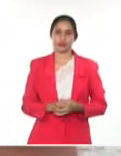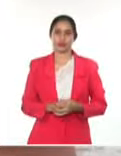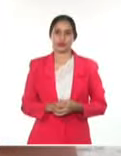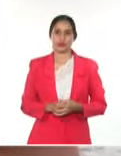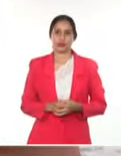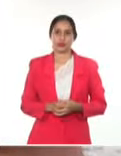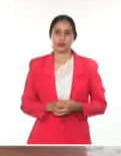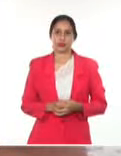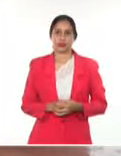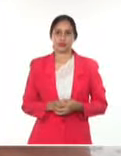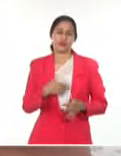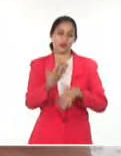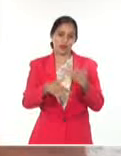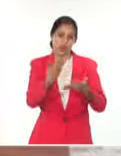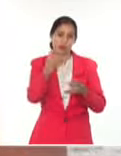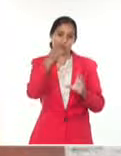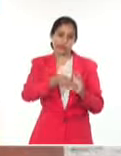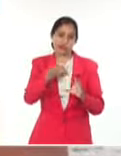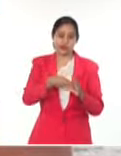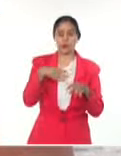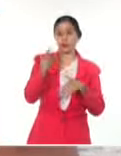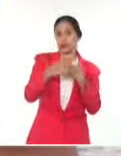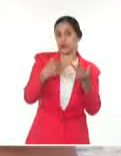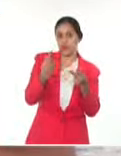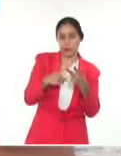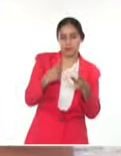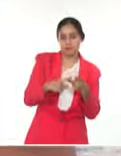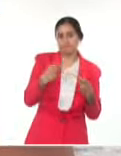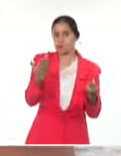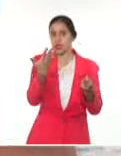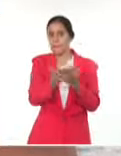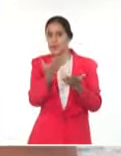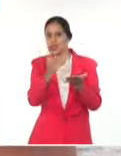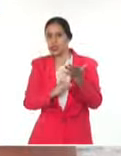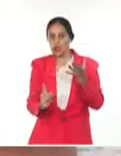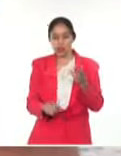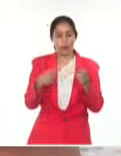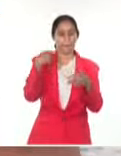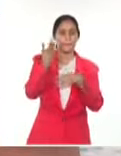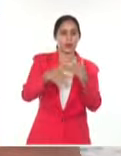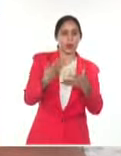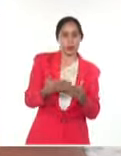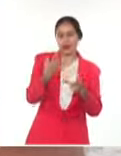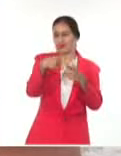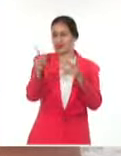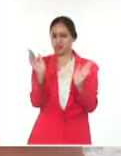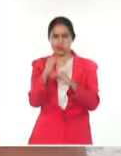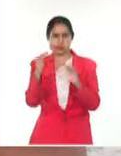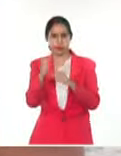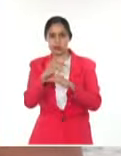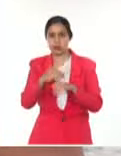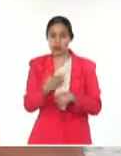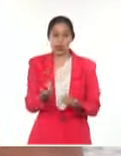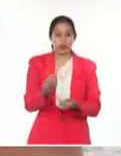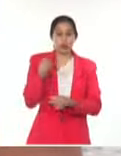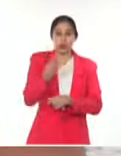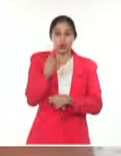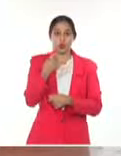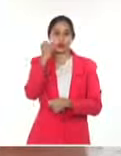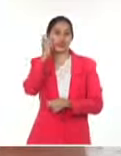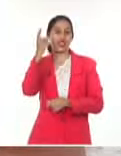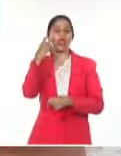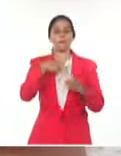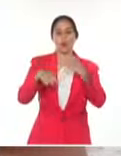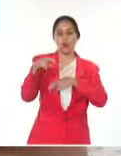Problemas con el combustible, problemas con la energía eléctrica, pero se buscan soluciones, se buscan alternativas, y con un